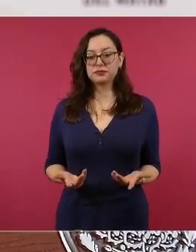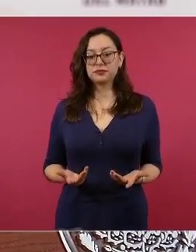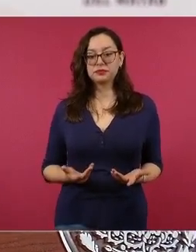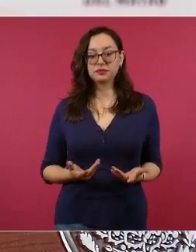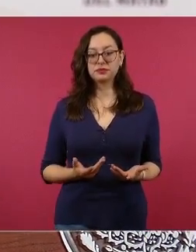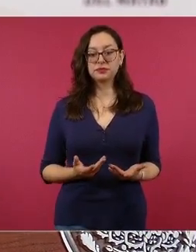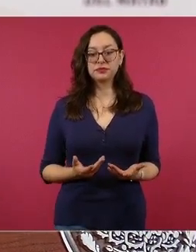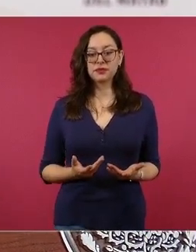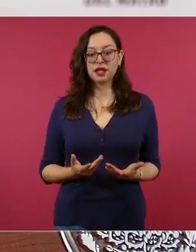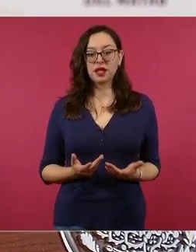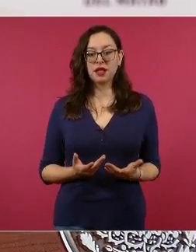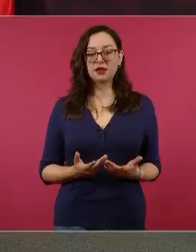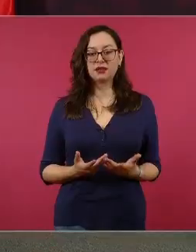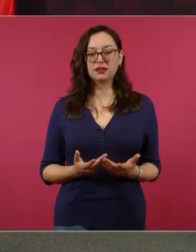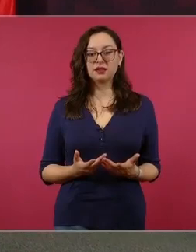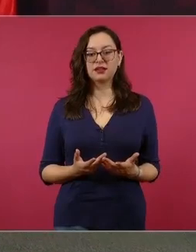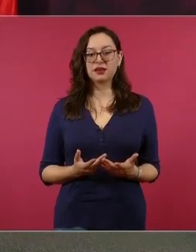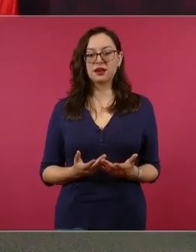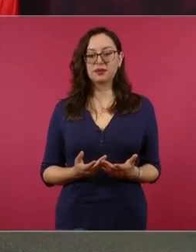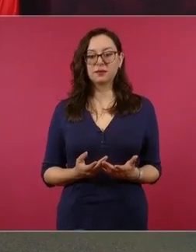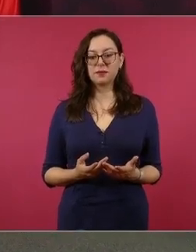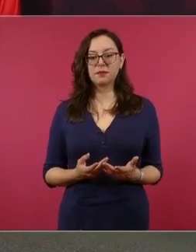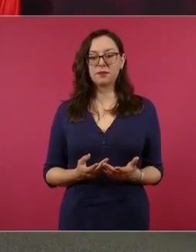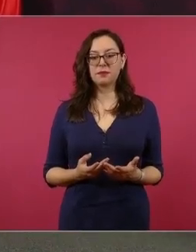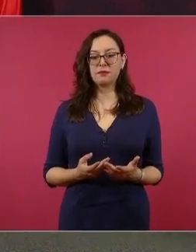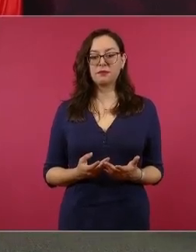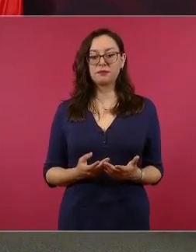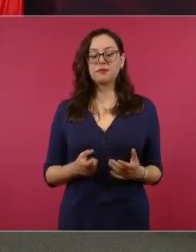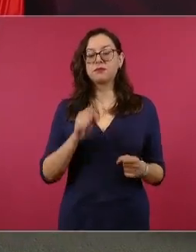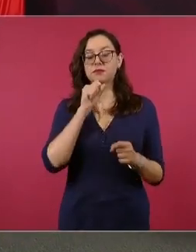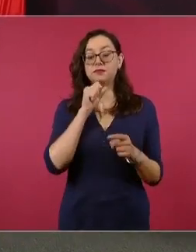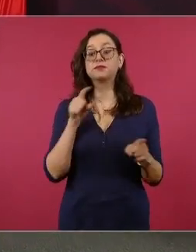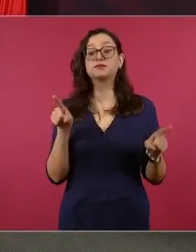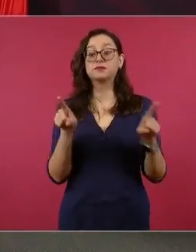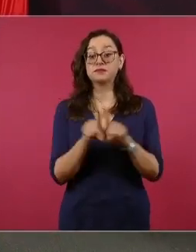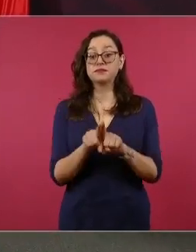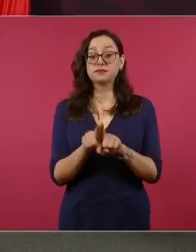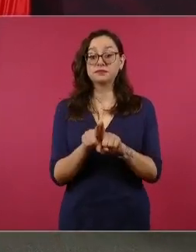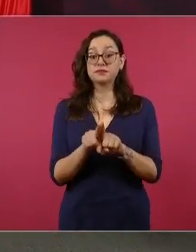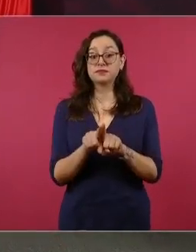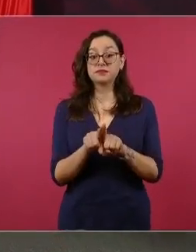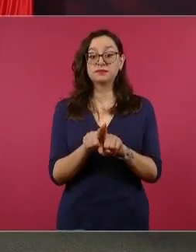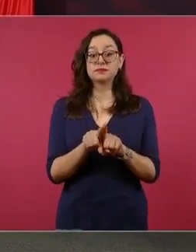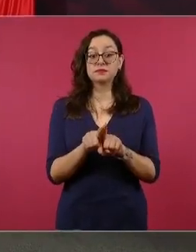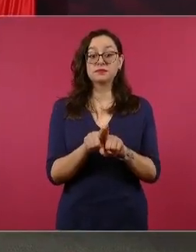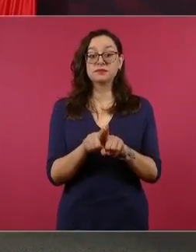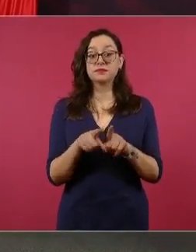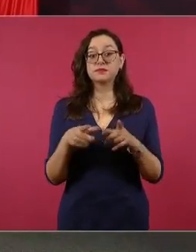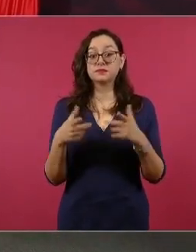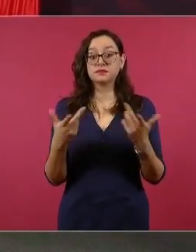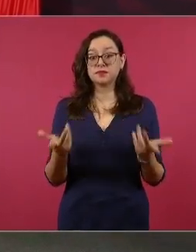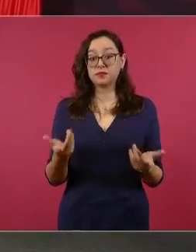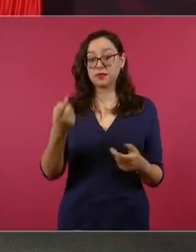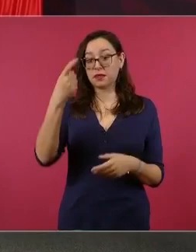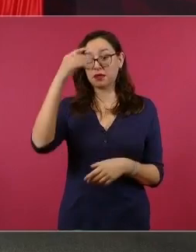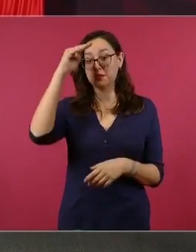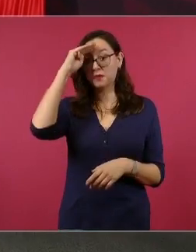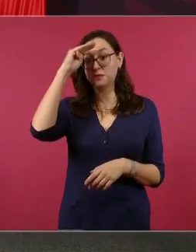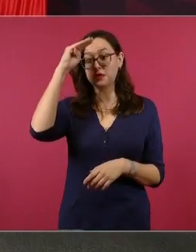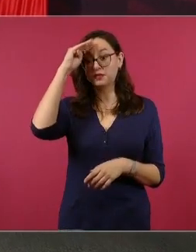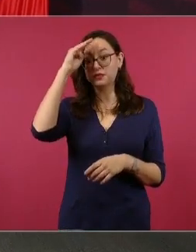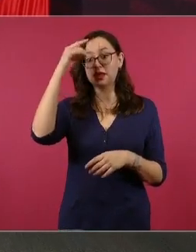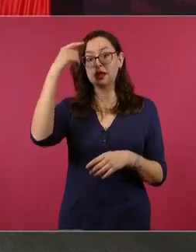el movimiento de libre